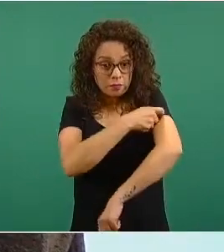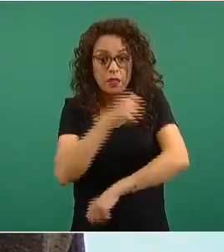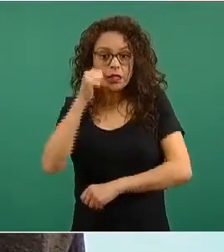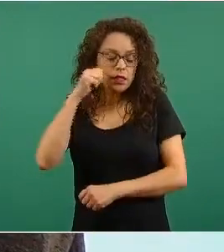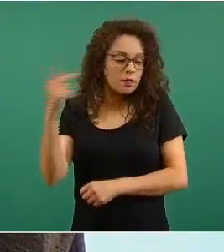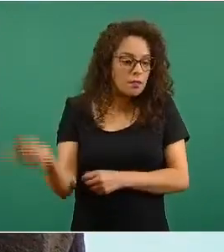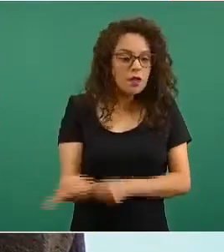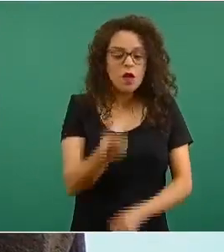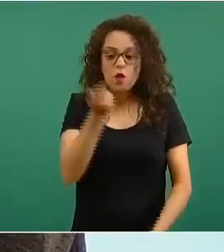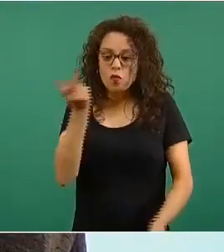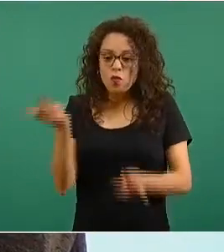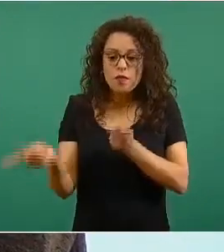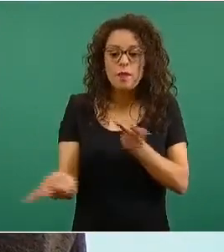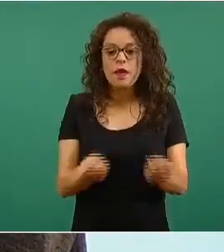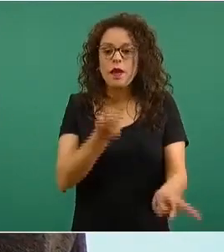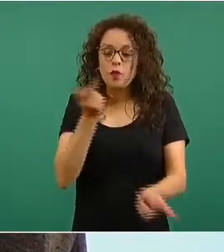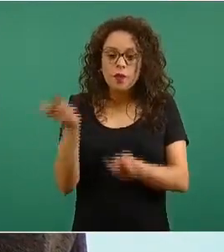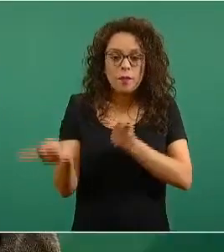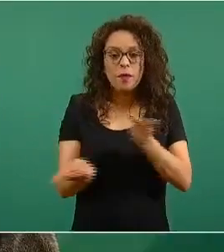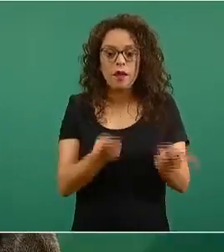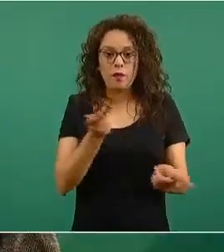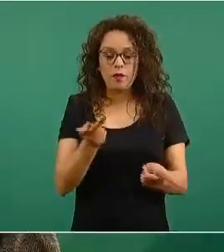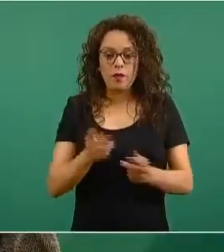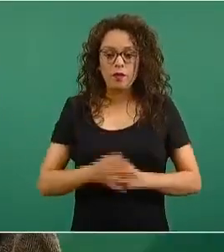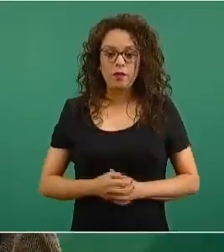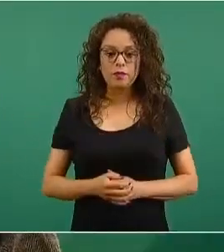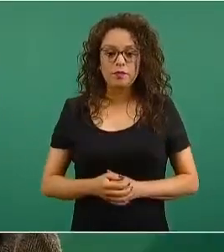preguntando al momento, que no